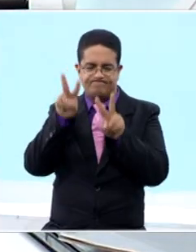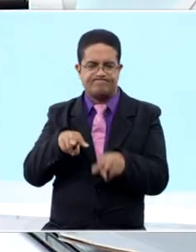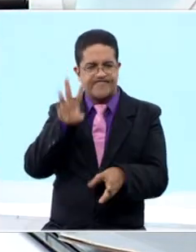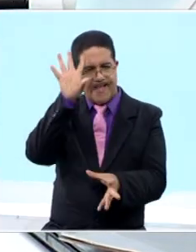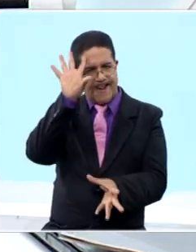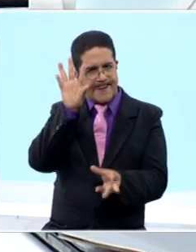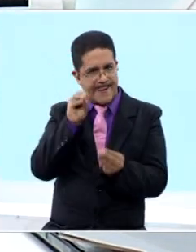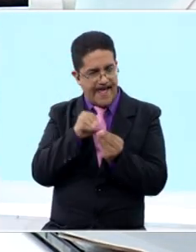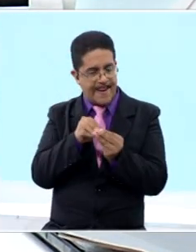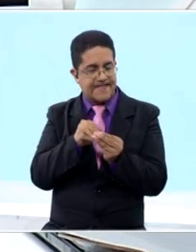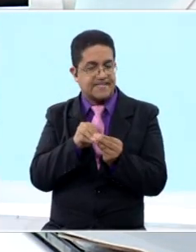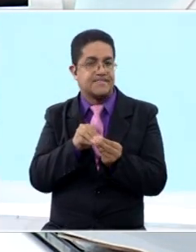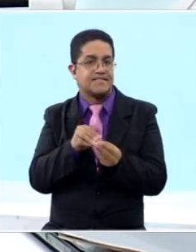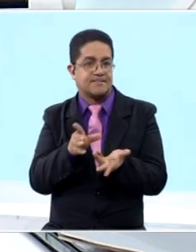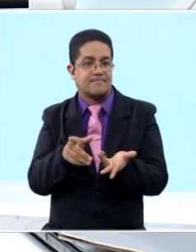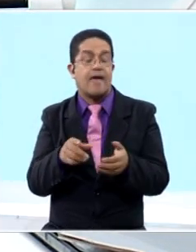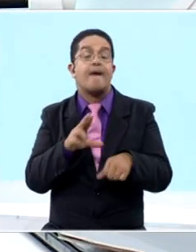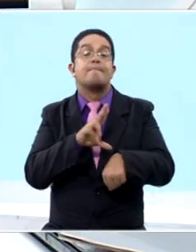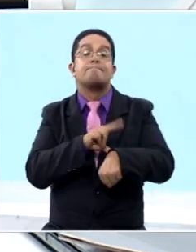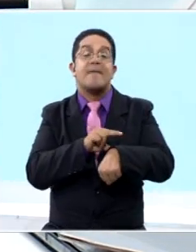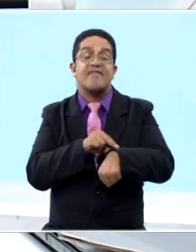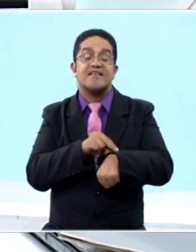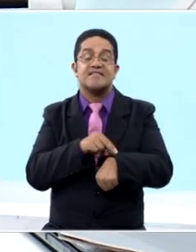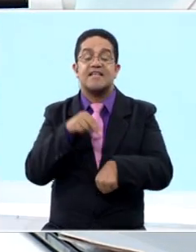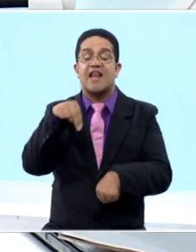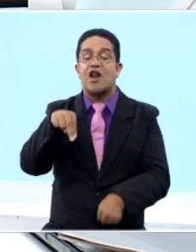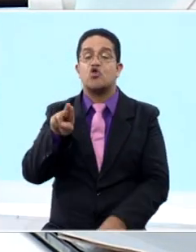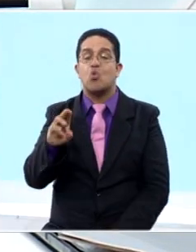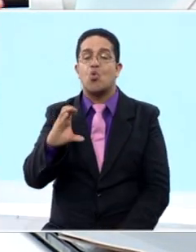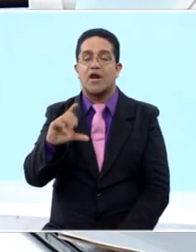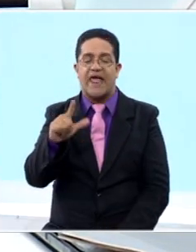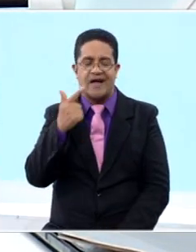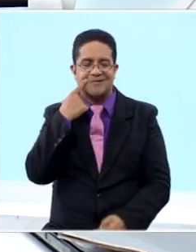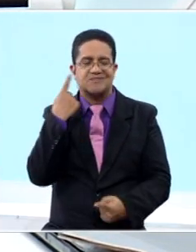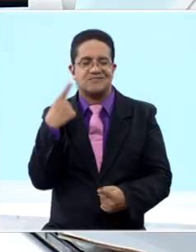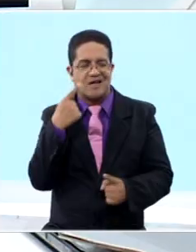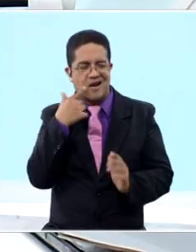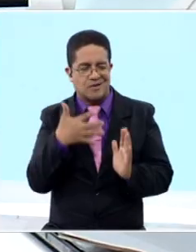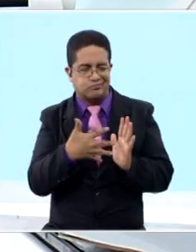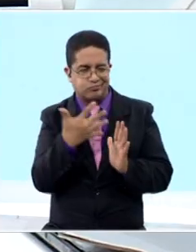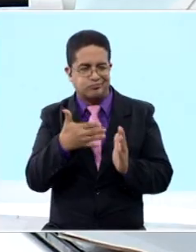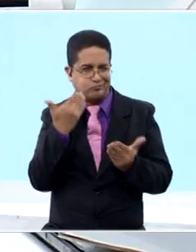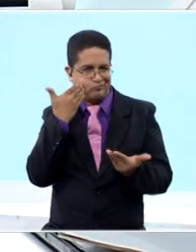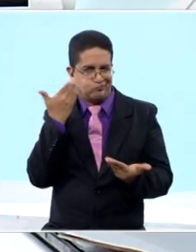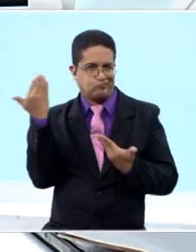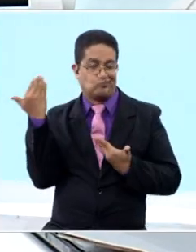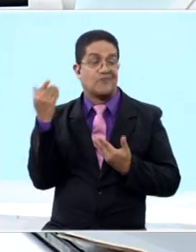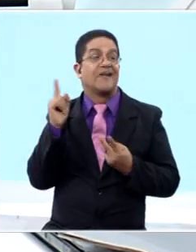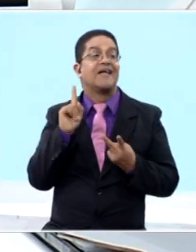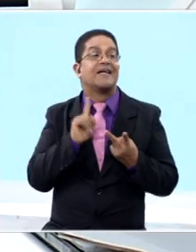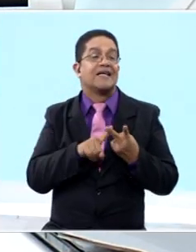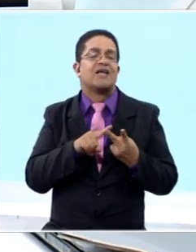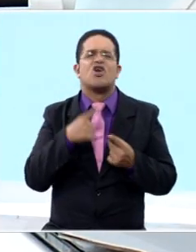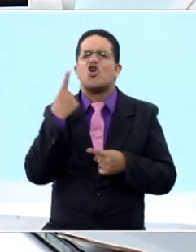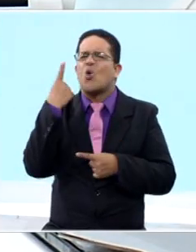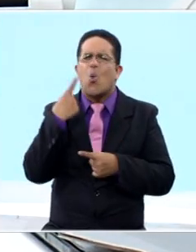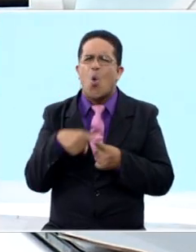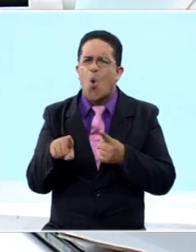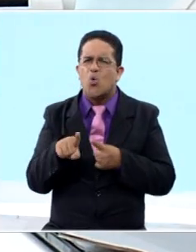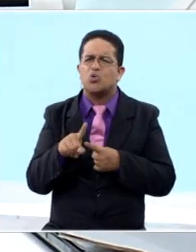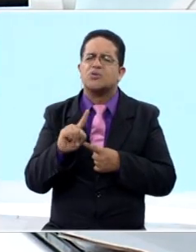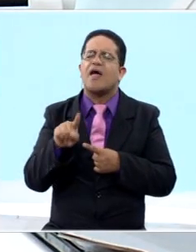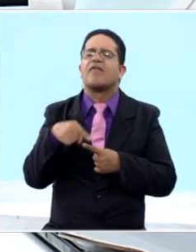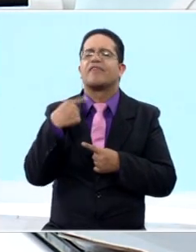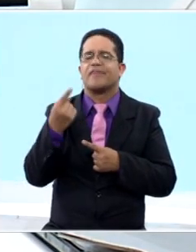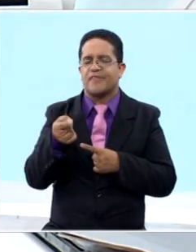caso particular, la medicina nuclear tiene como dos áreas. La gammagrafía con SPECT, que es esta que tenemos acá, y hay otra que después veremos en